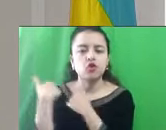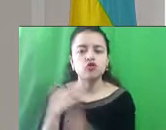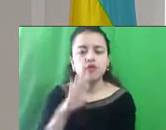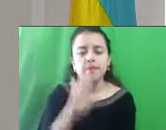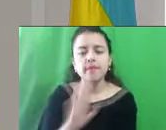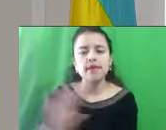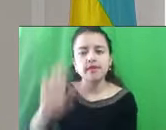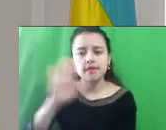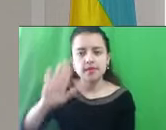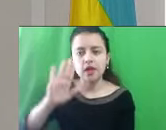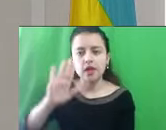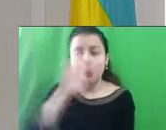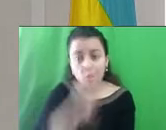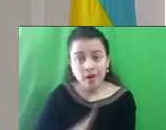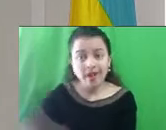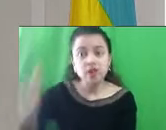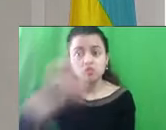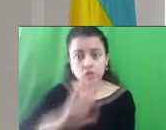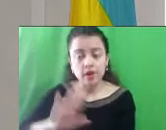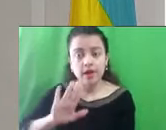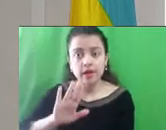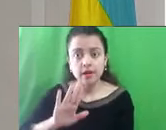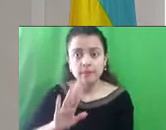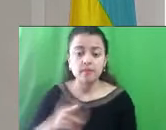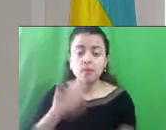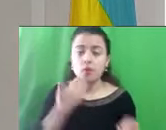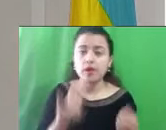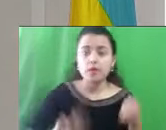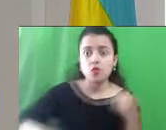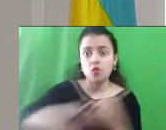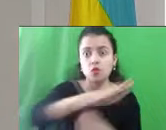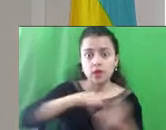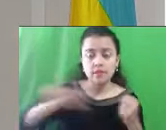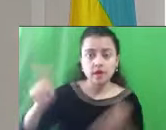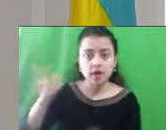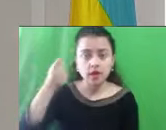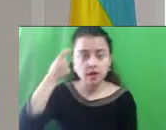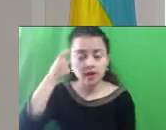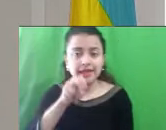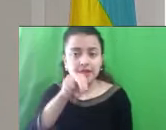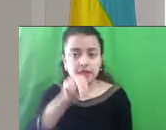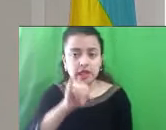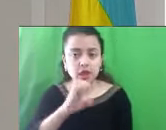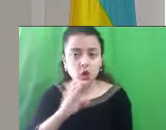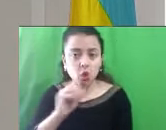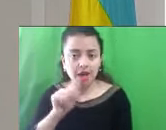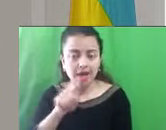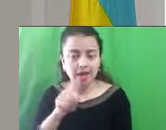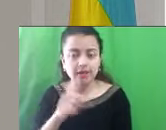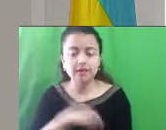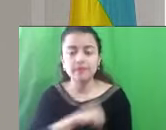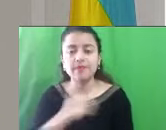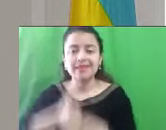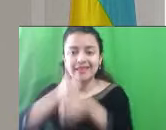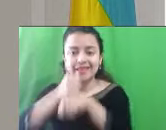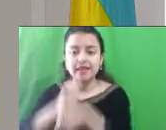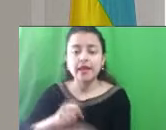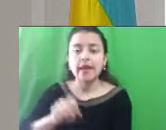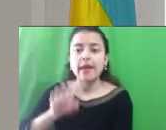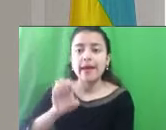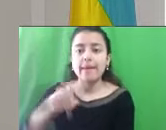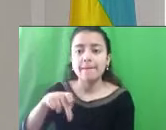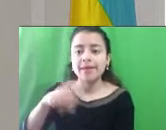empresa pública de Cundinamarca, el señor gobernador, doctor Nicolás García, el gerente de la EPC, el